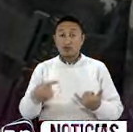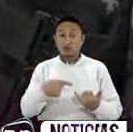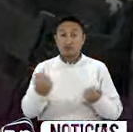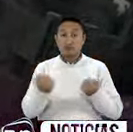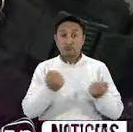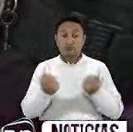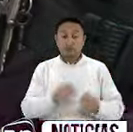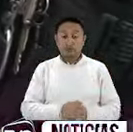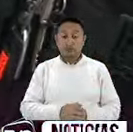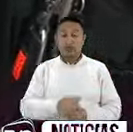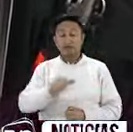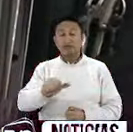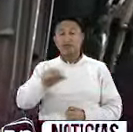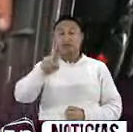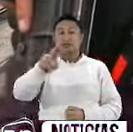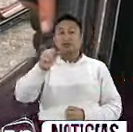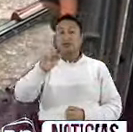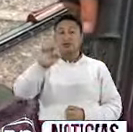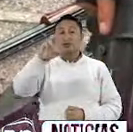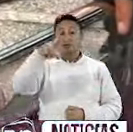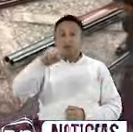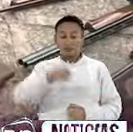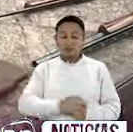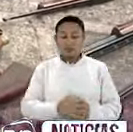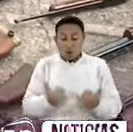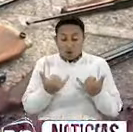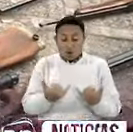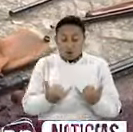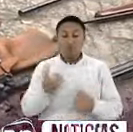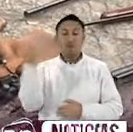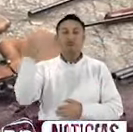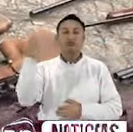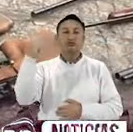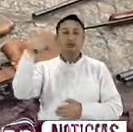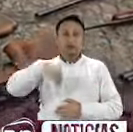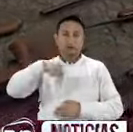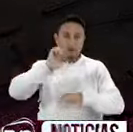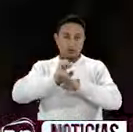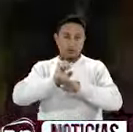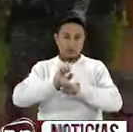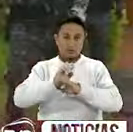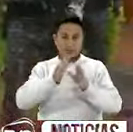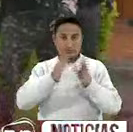denominada Arsenal se ejecutó en el marco del estado de excepción que rige en el país.